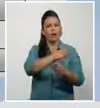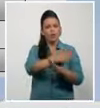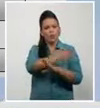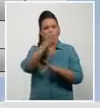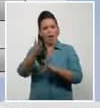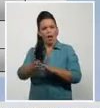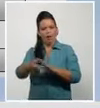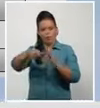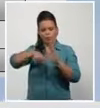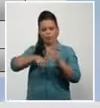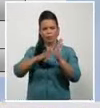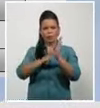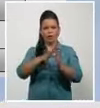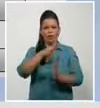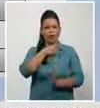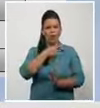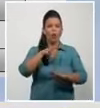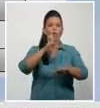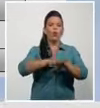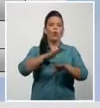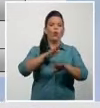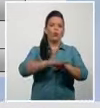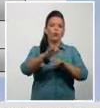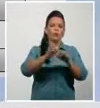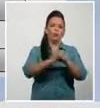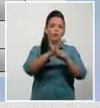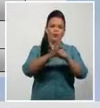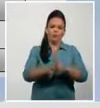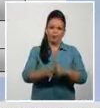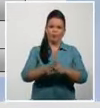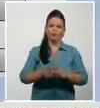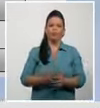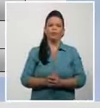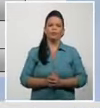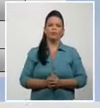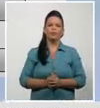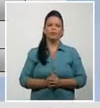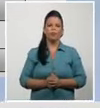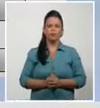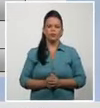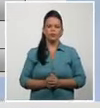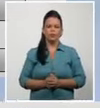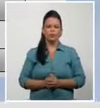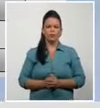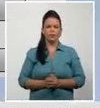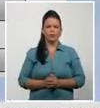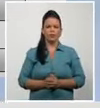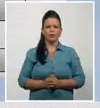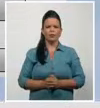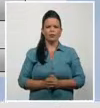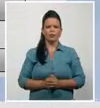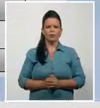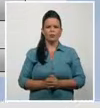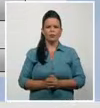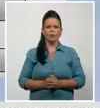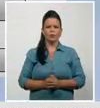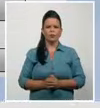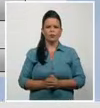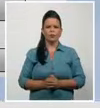como consecuencia de esta difícil enfermedad de controlar. Letalidad de